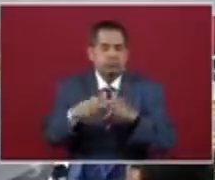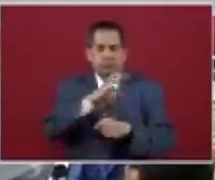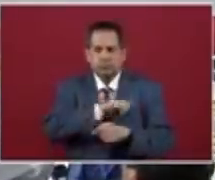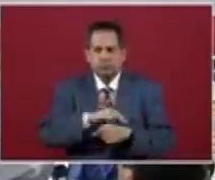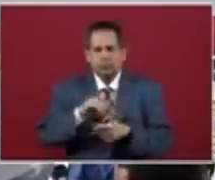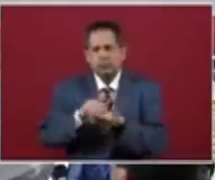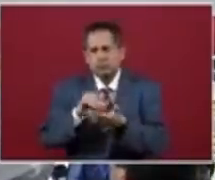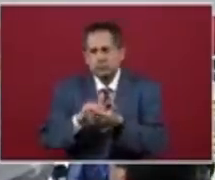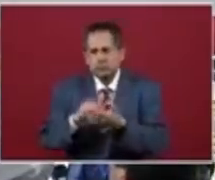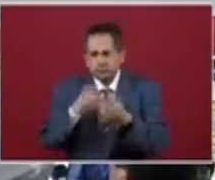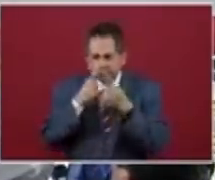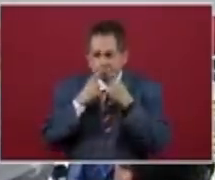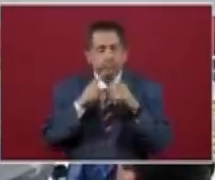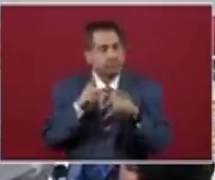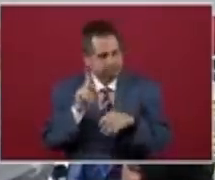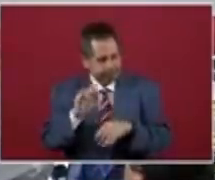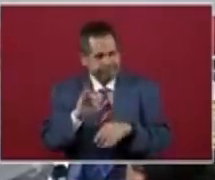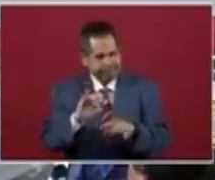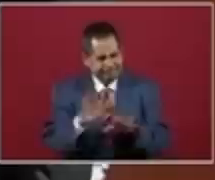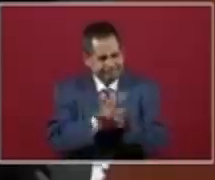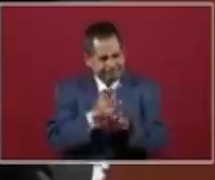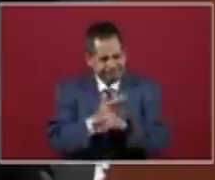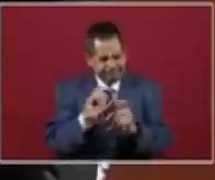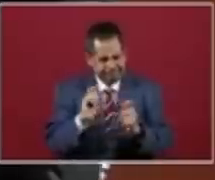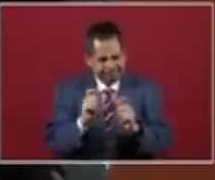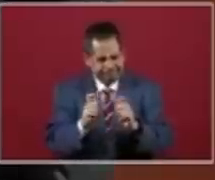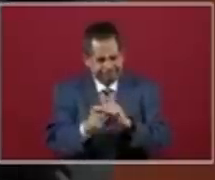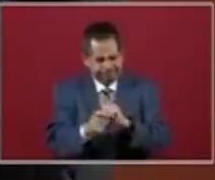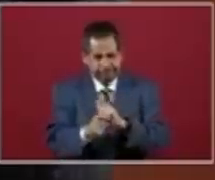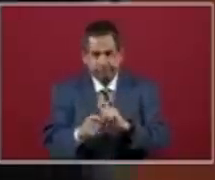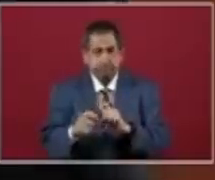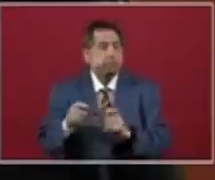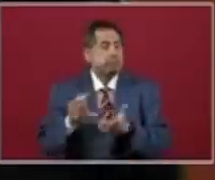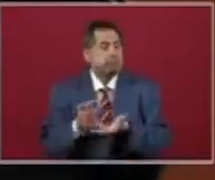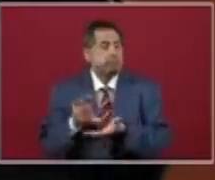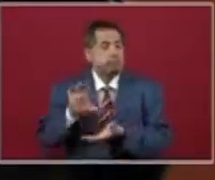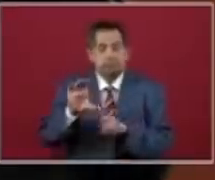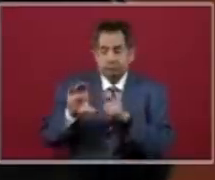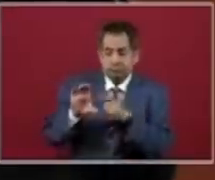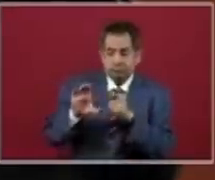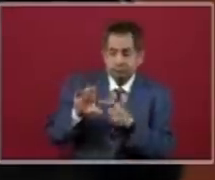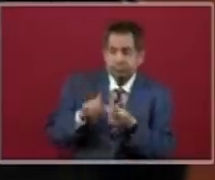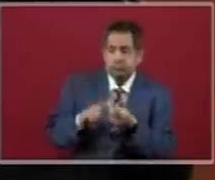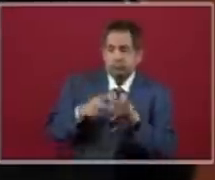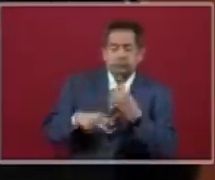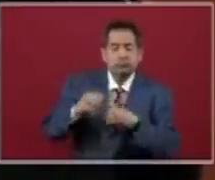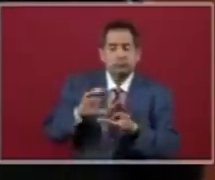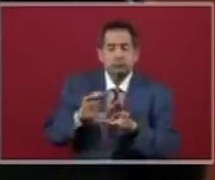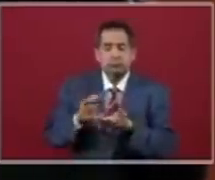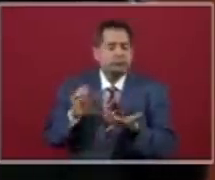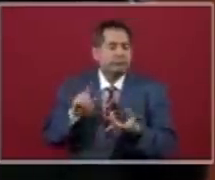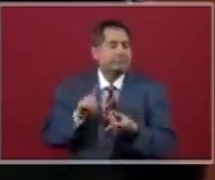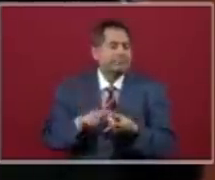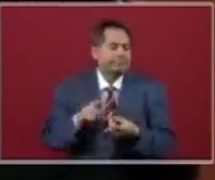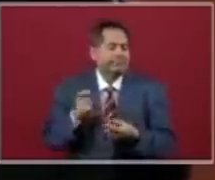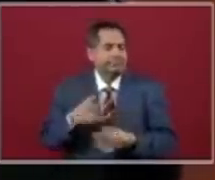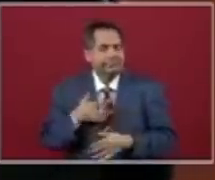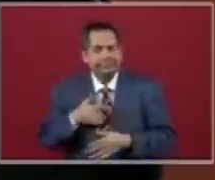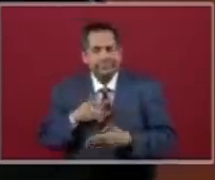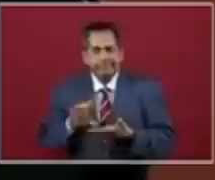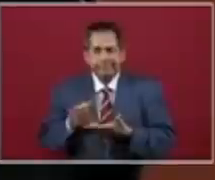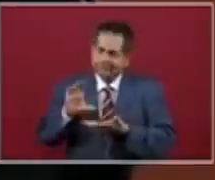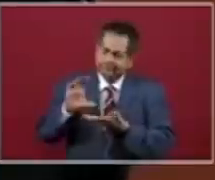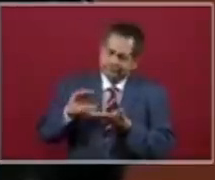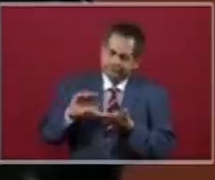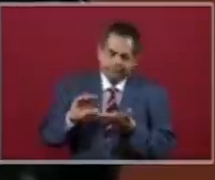en fin, pero vamos a ir haciendo un ajuste, porque los recursos de los que acabo de hablar, pues ¿de dónde van a salir? Pues parte lo tenemos que